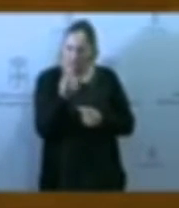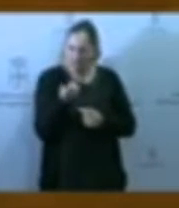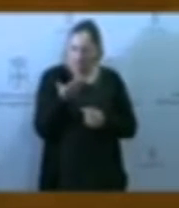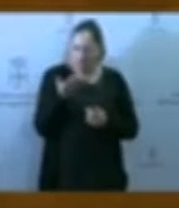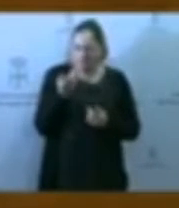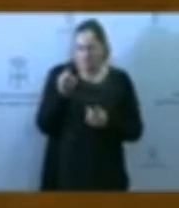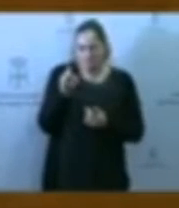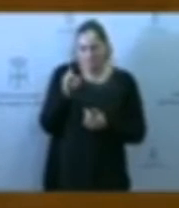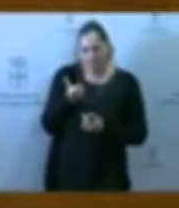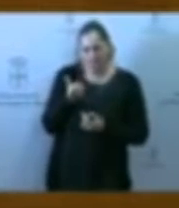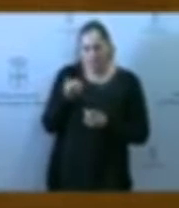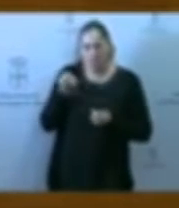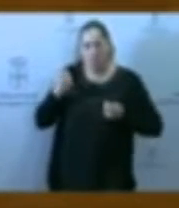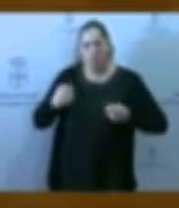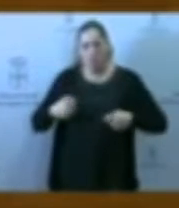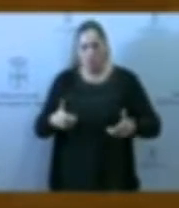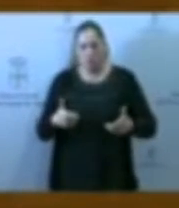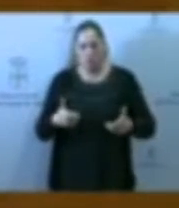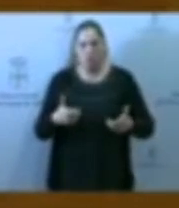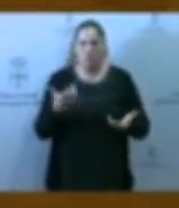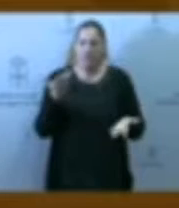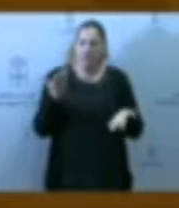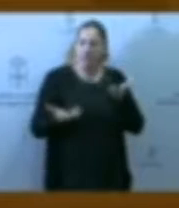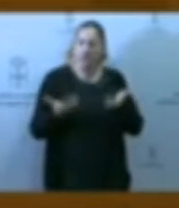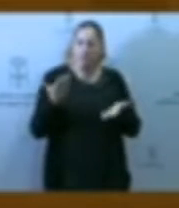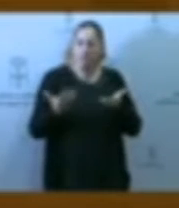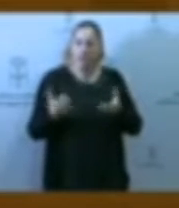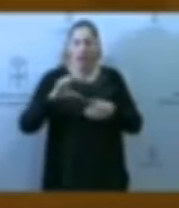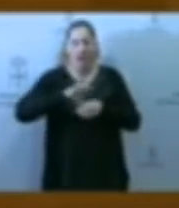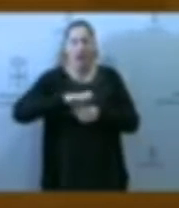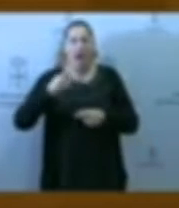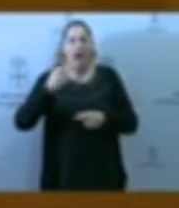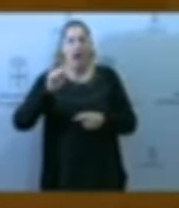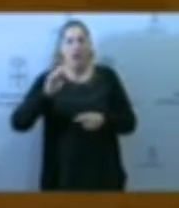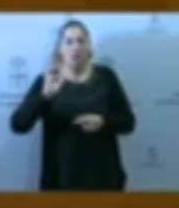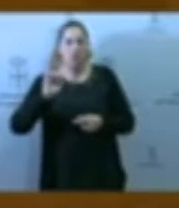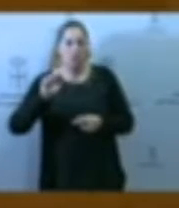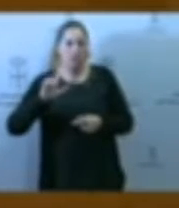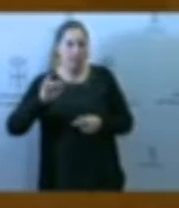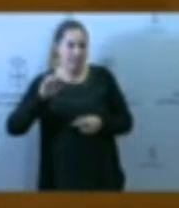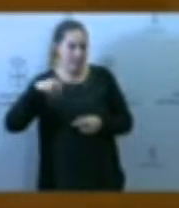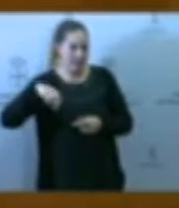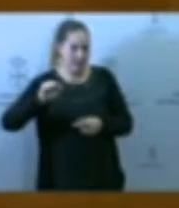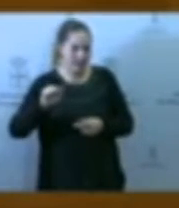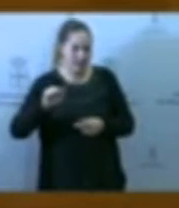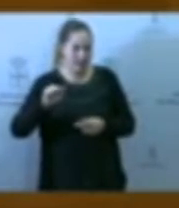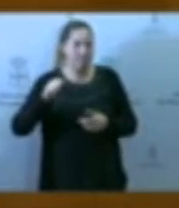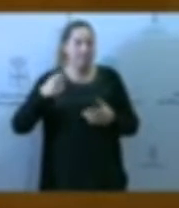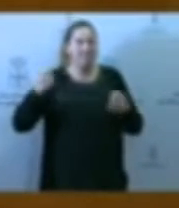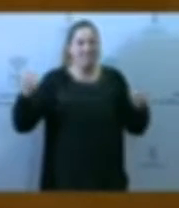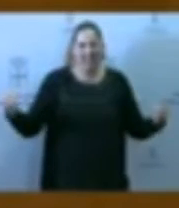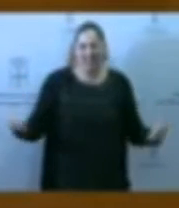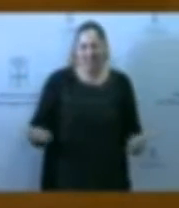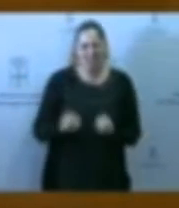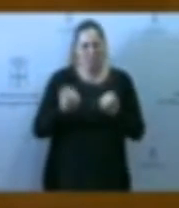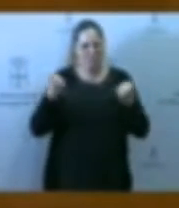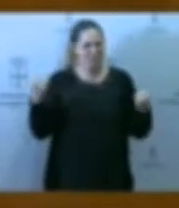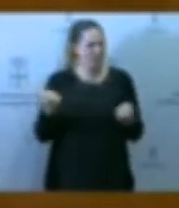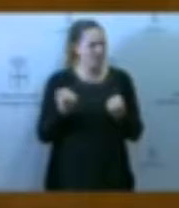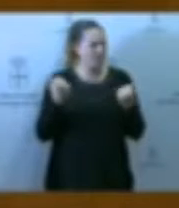coste, su precio para el ciudadano a la gasolina, ¿no? Creemos que no puede haber una actuación más